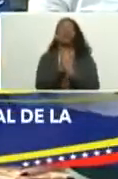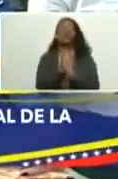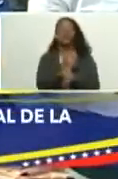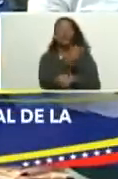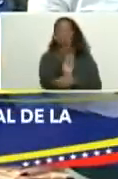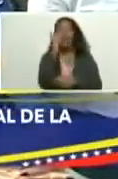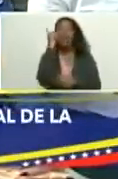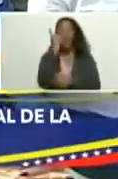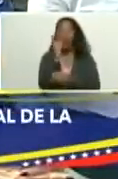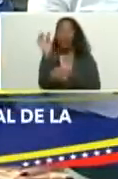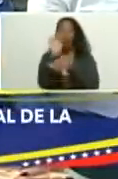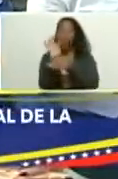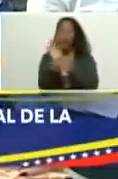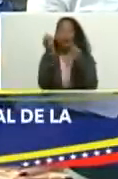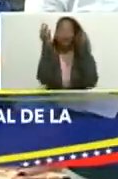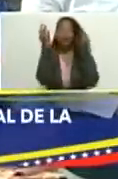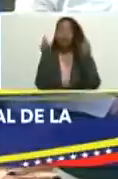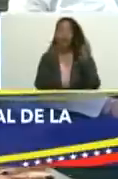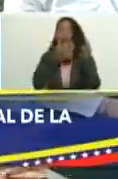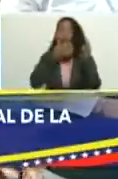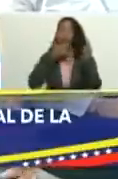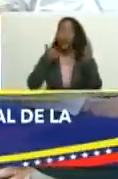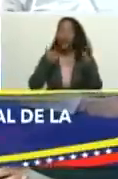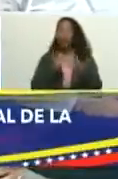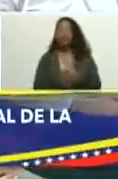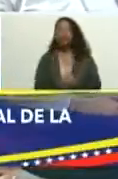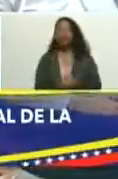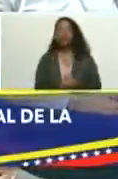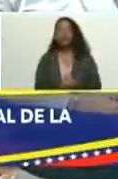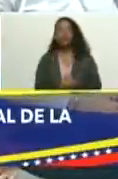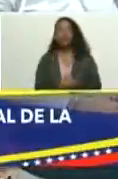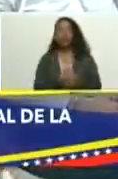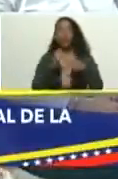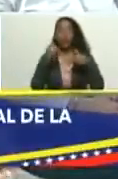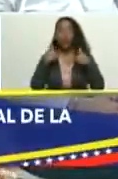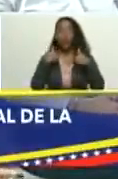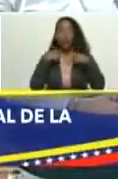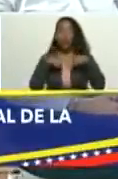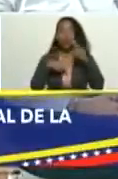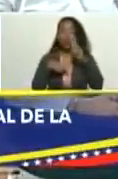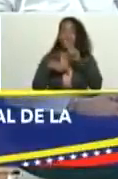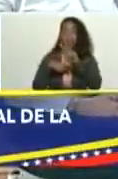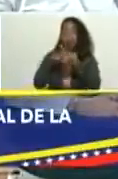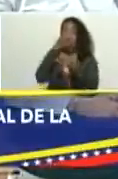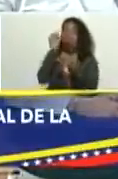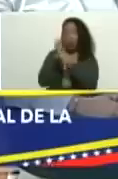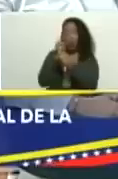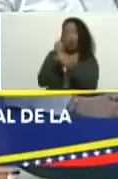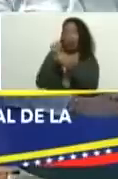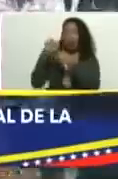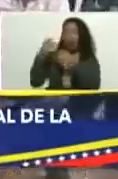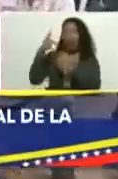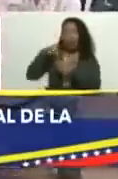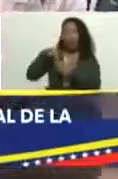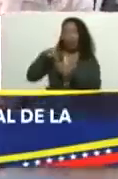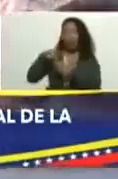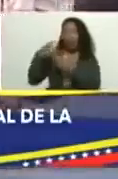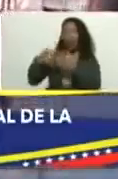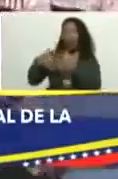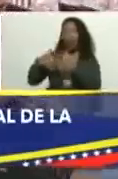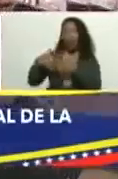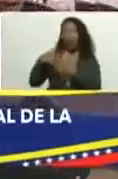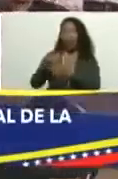funcionar bien, cada vez mejor. Por aquí veo a los trabajadores petroleros de la refinería El Palito.